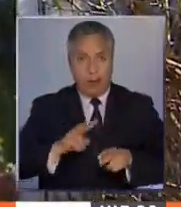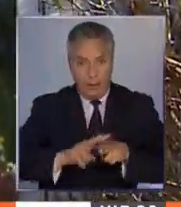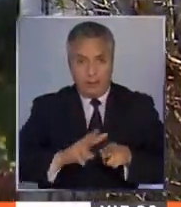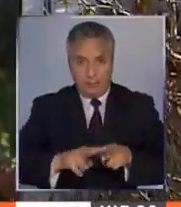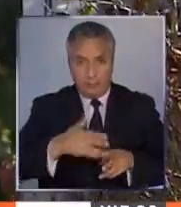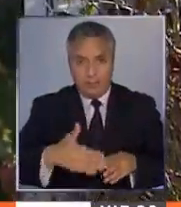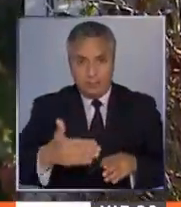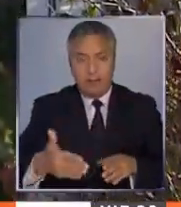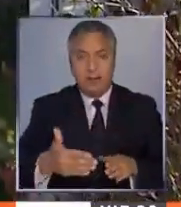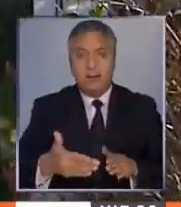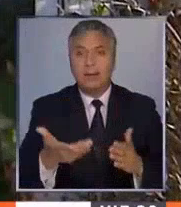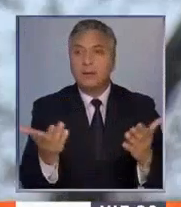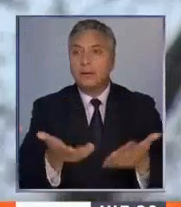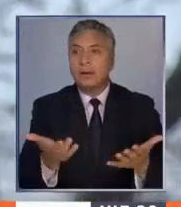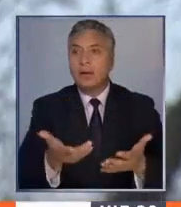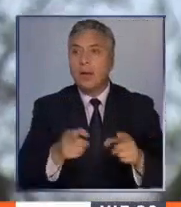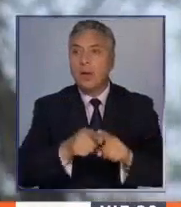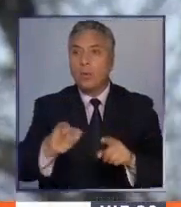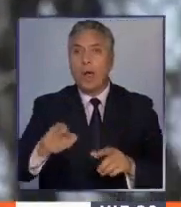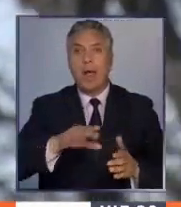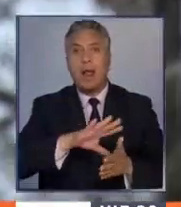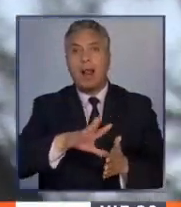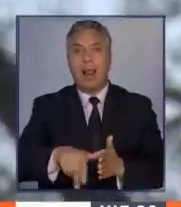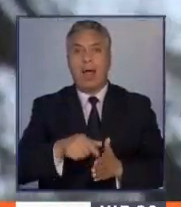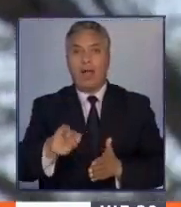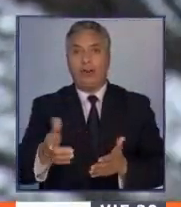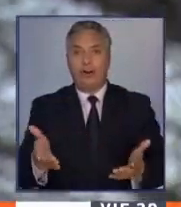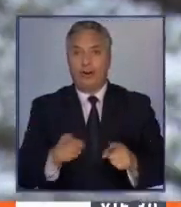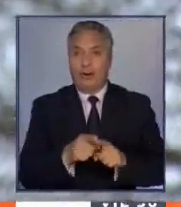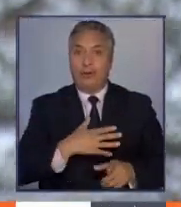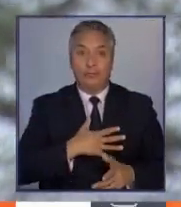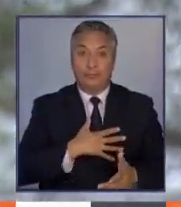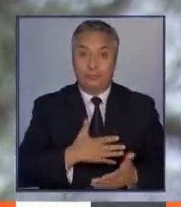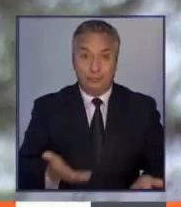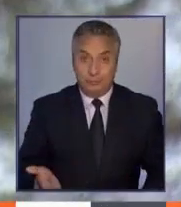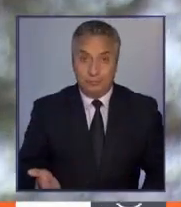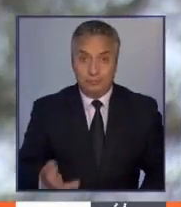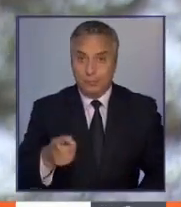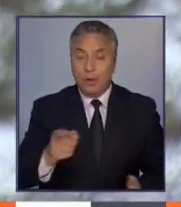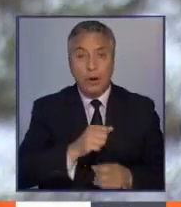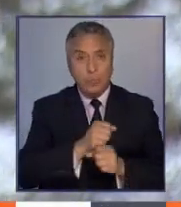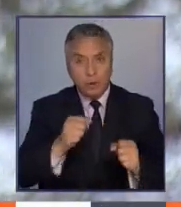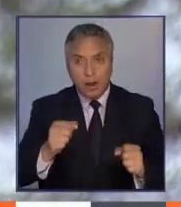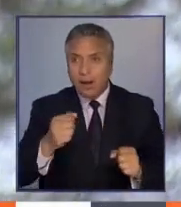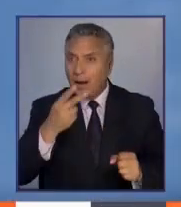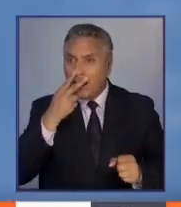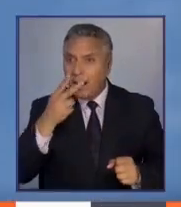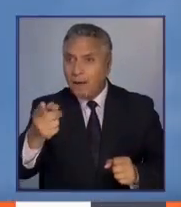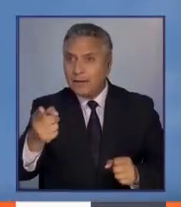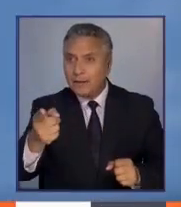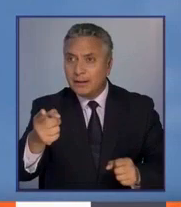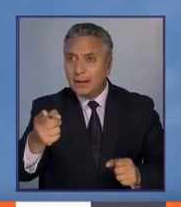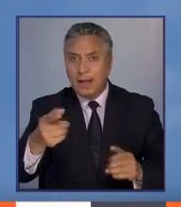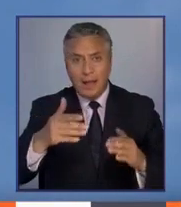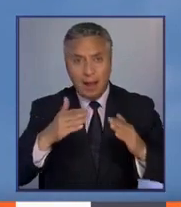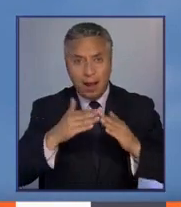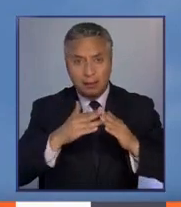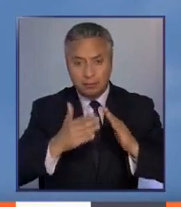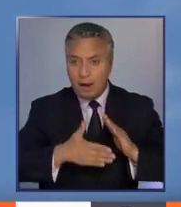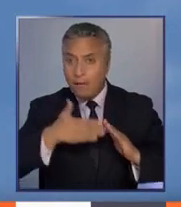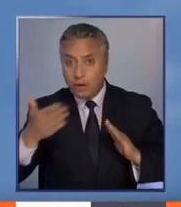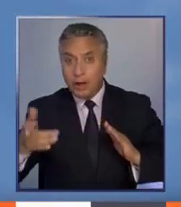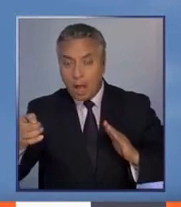hacer presencia, por último, para intimidar al ladrón. Pues. Cada vecino puede ver en tiempo real lo que ocurre fuera de su casa. Además, están conectados